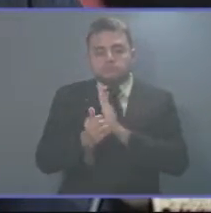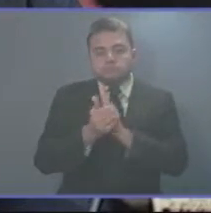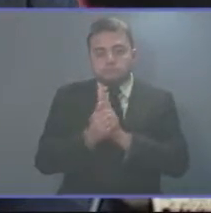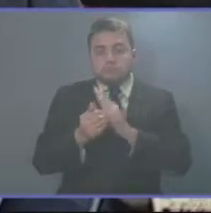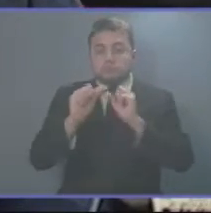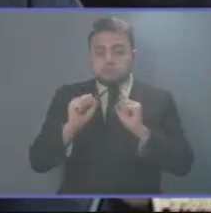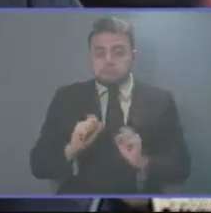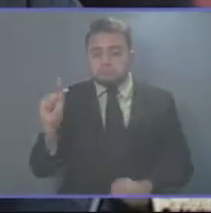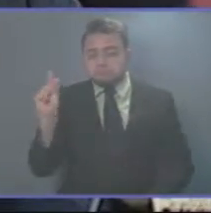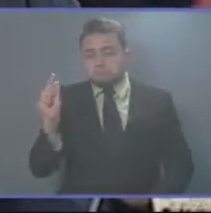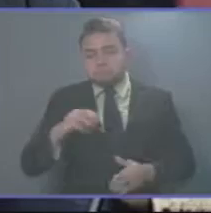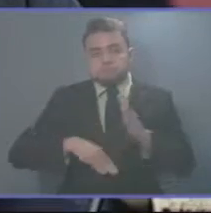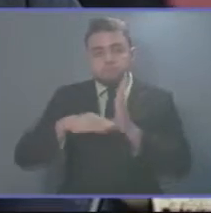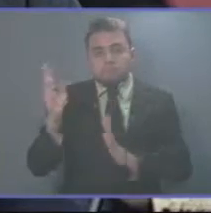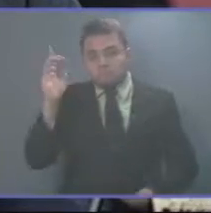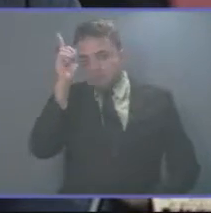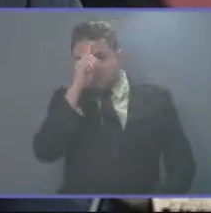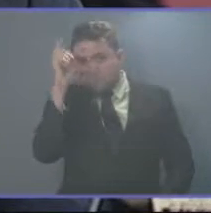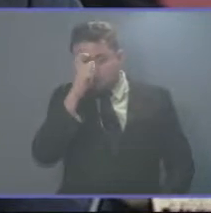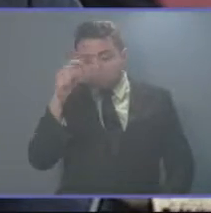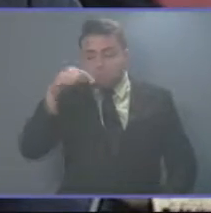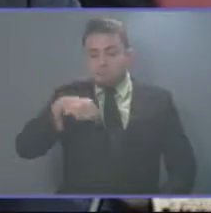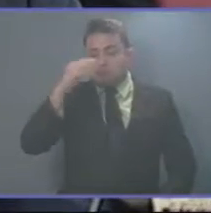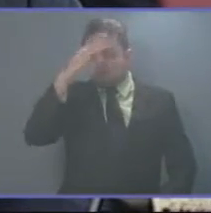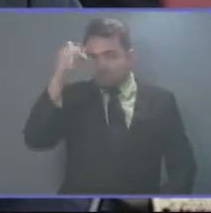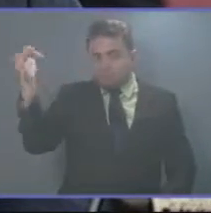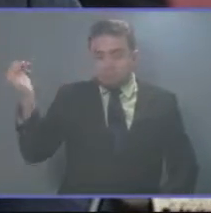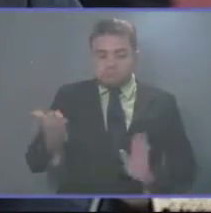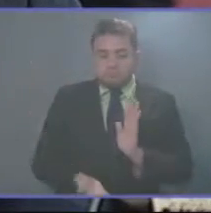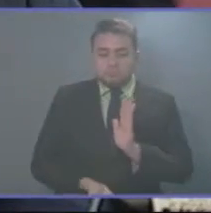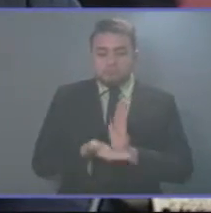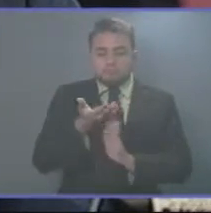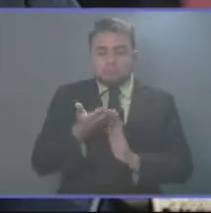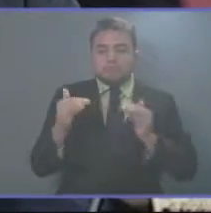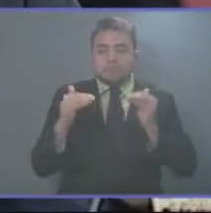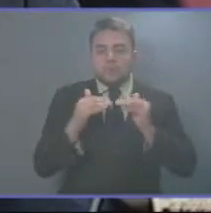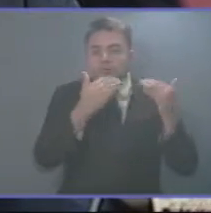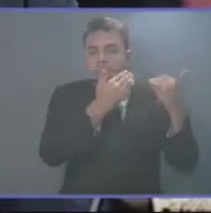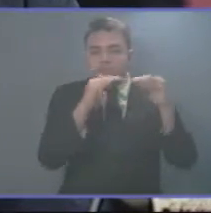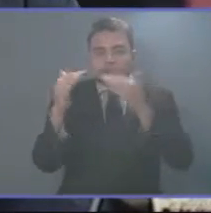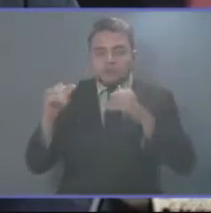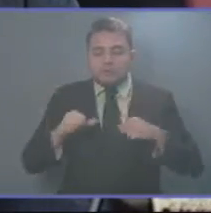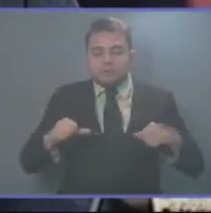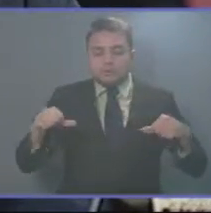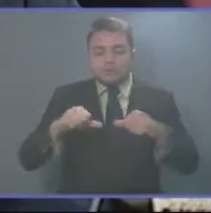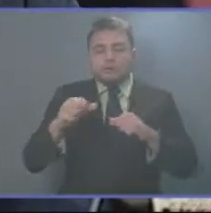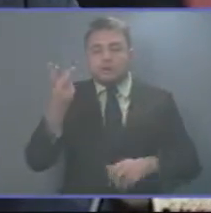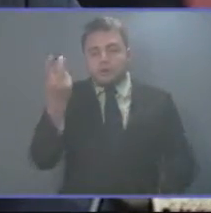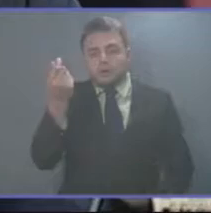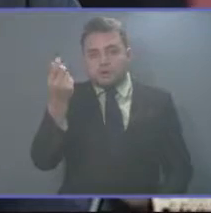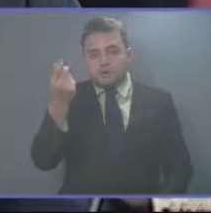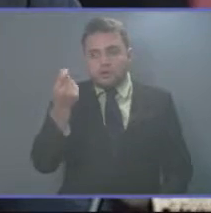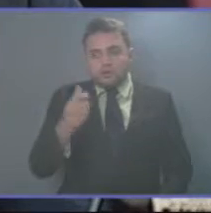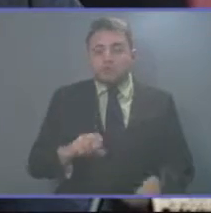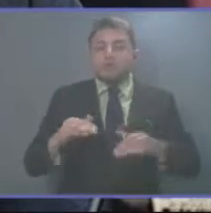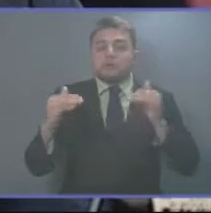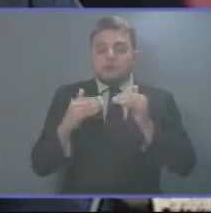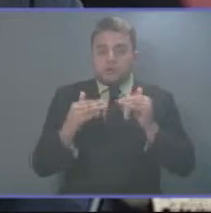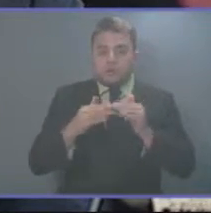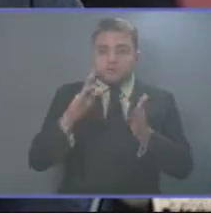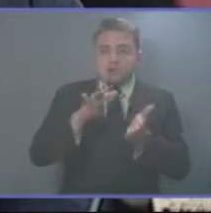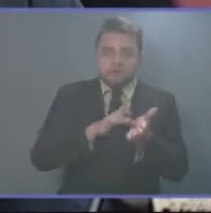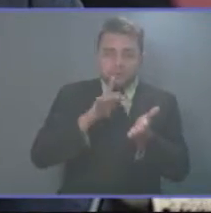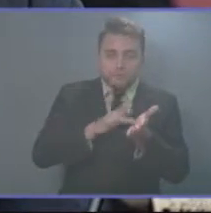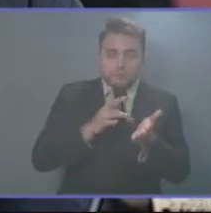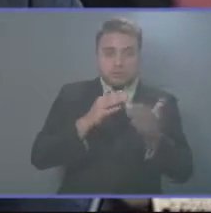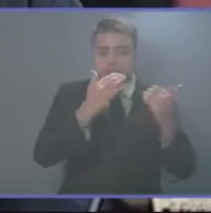empleo, el desarrollo regional, la integración de sectores económicos, el aprovechamiento productivo de pequeños